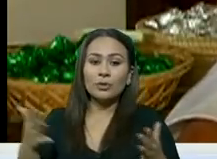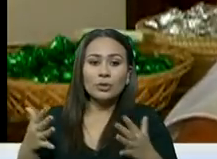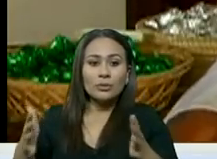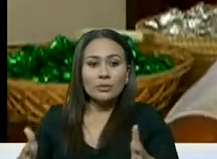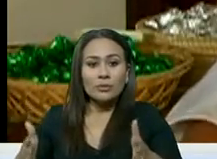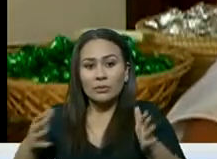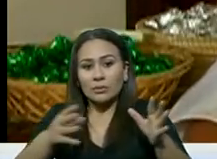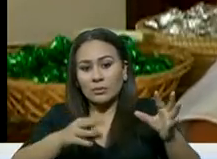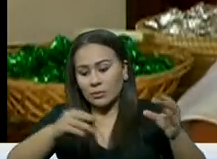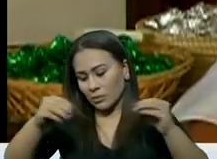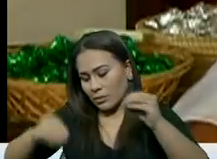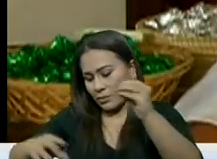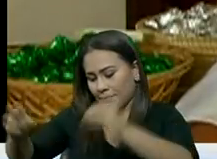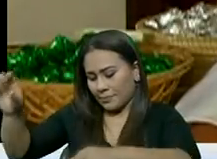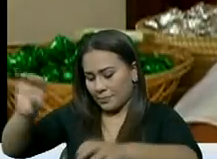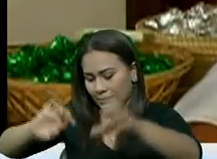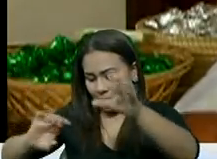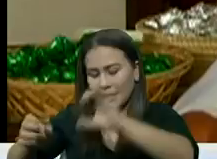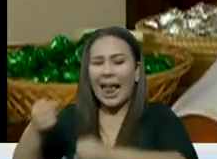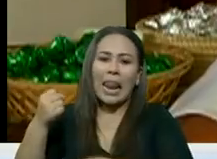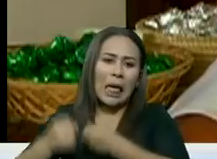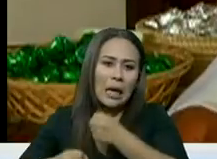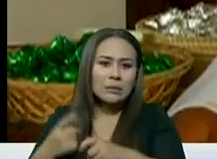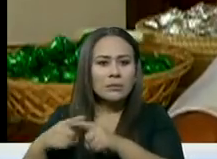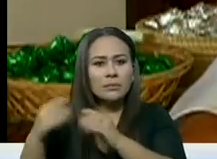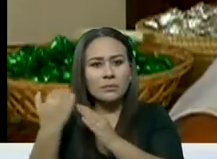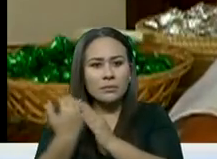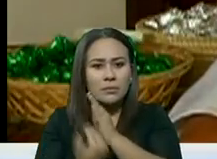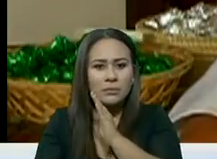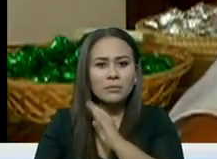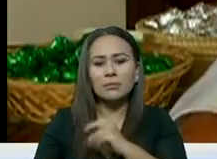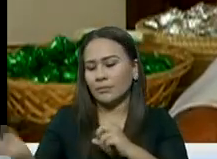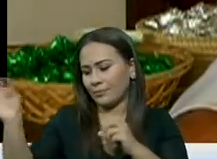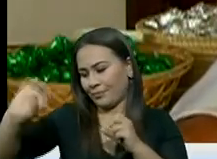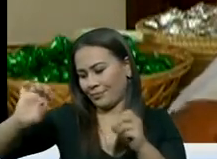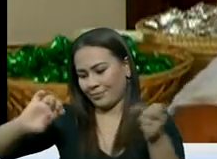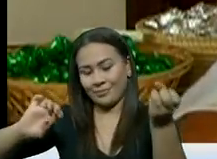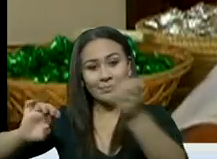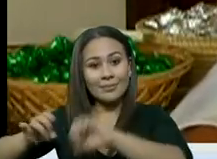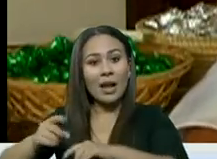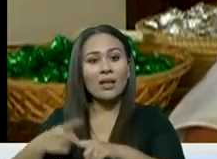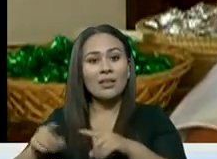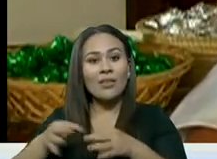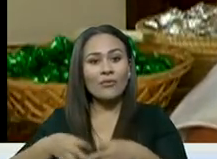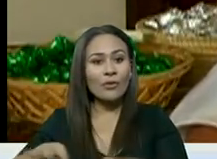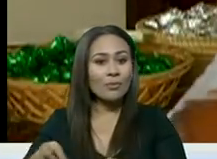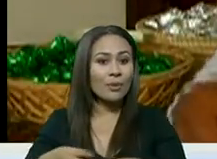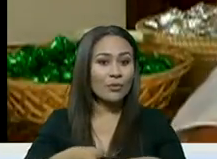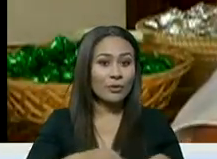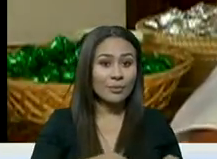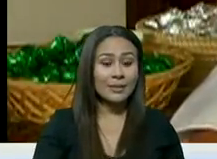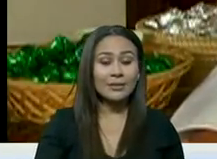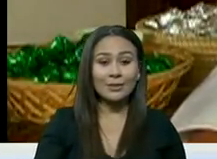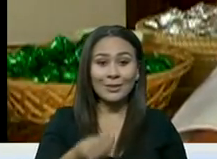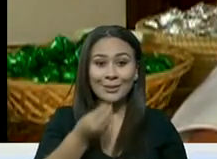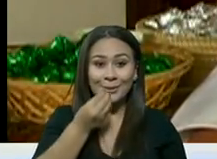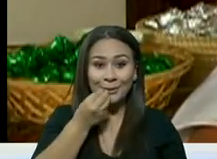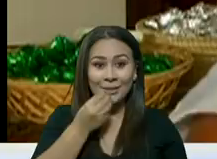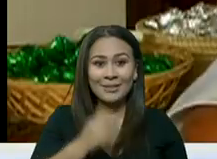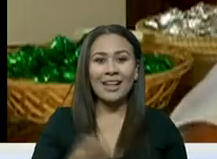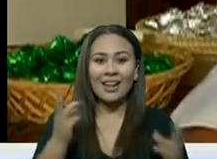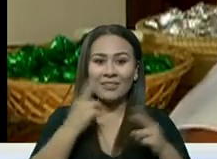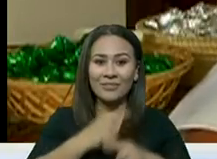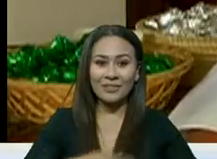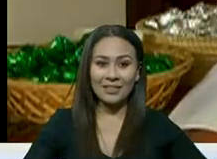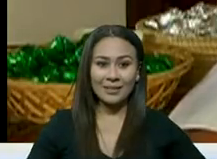hace la mezcla con los ingredientes que al final van a determinar el tipo de chocolate que nos vamos a servir al final.